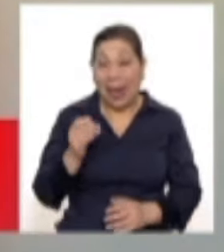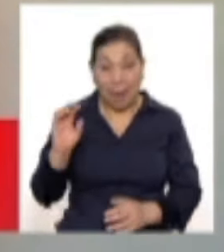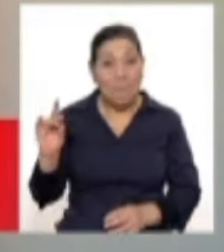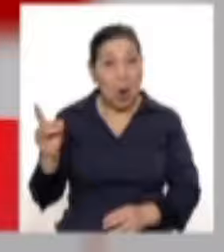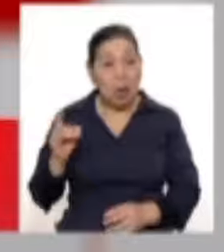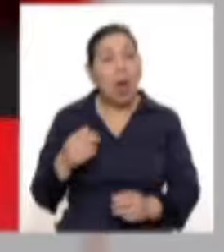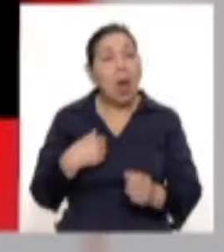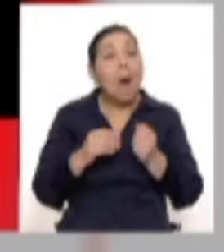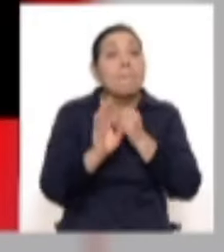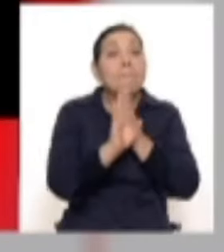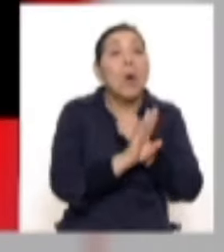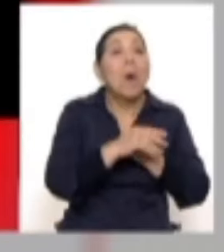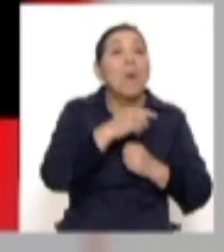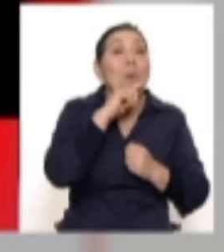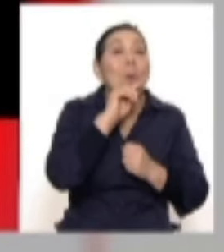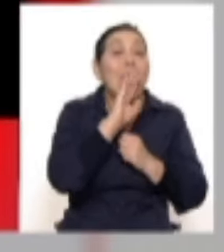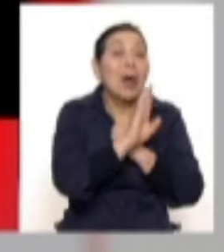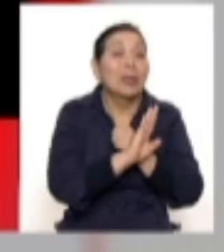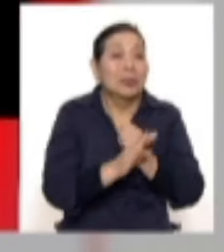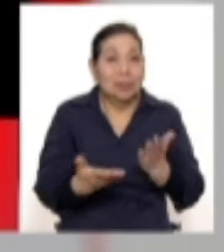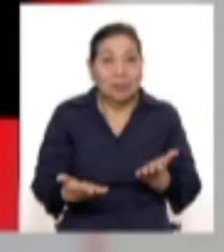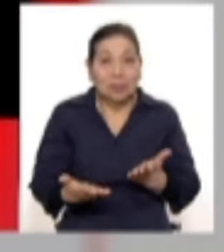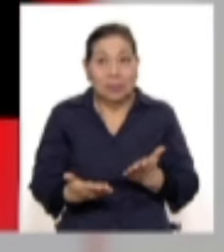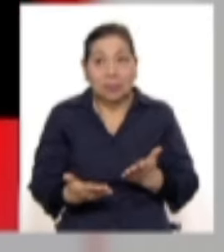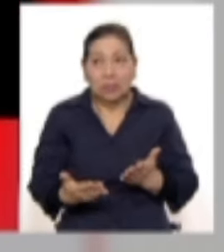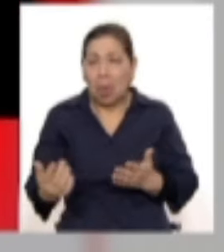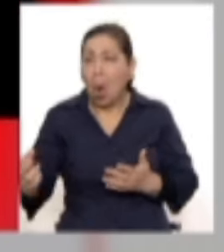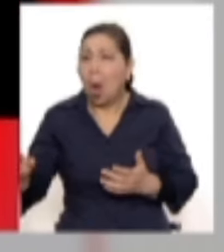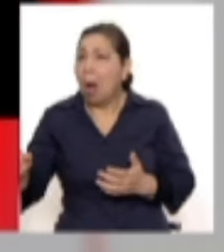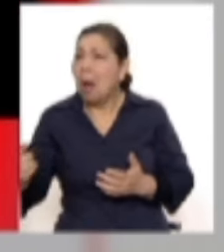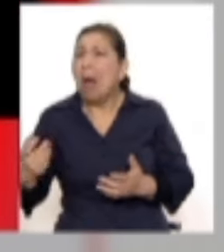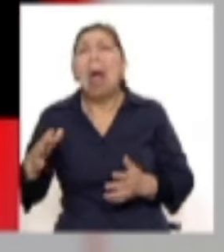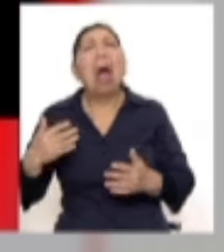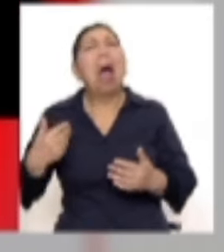la víctima. Por estas denuncias, Morales